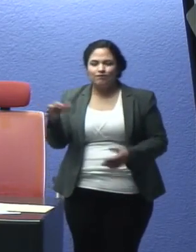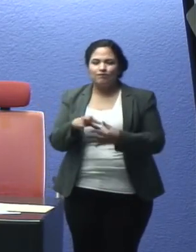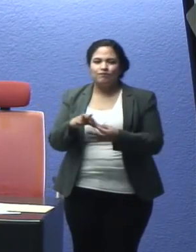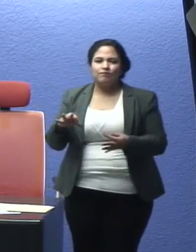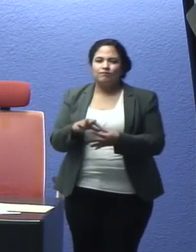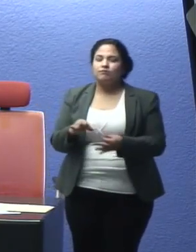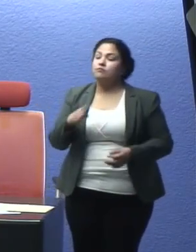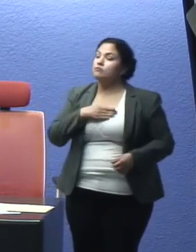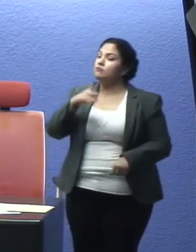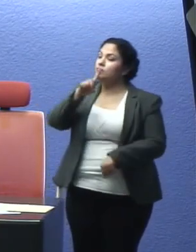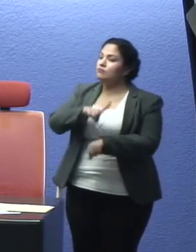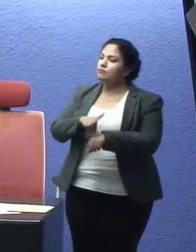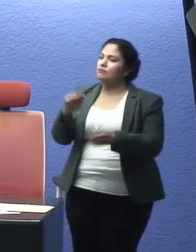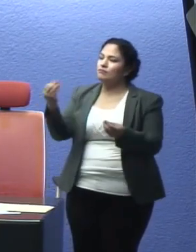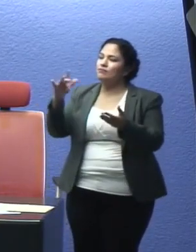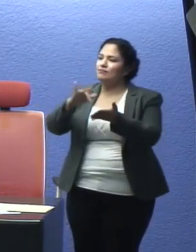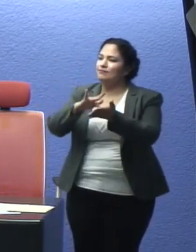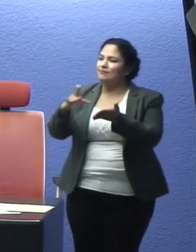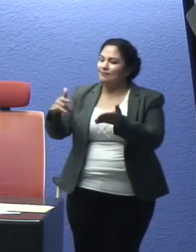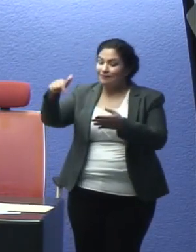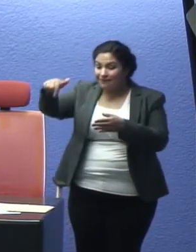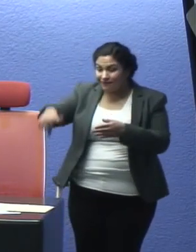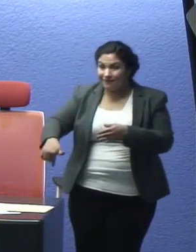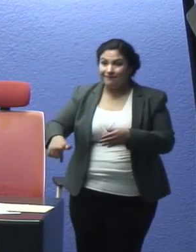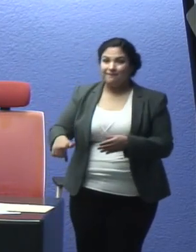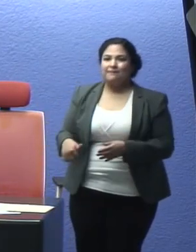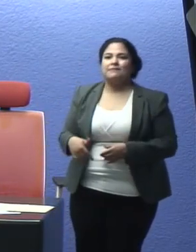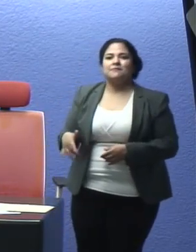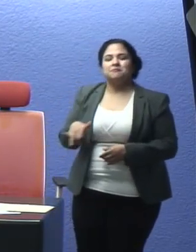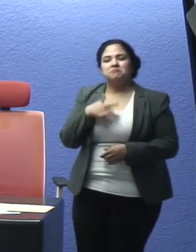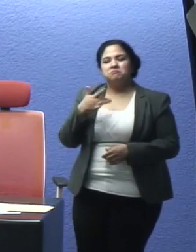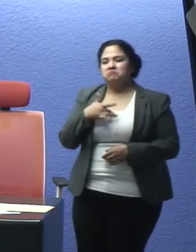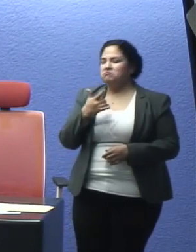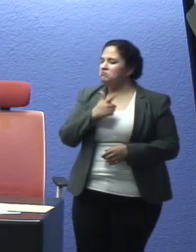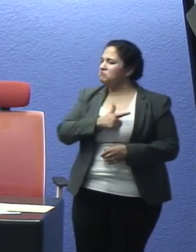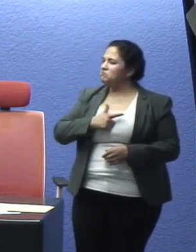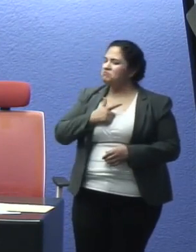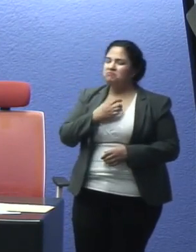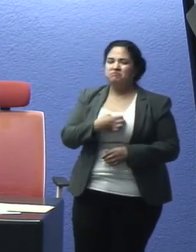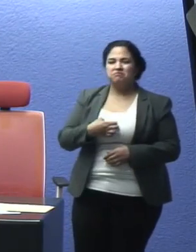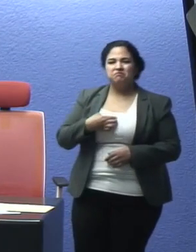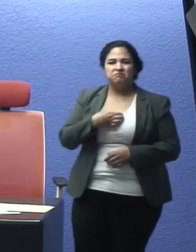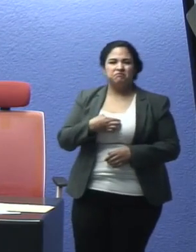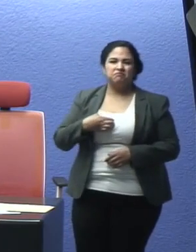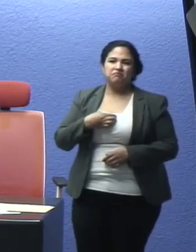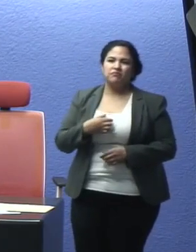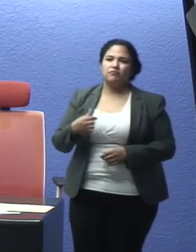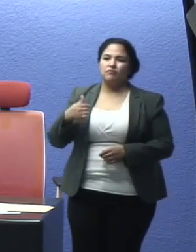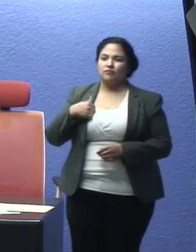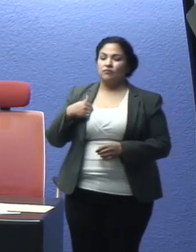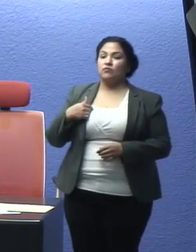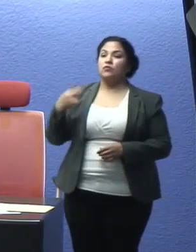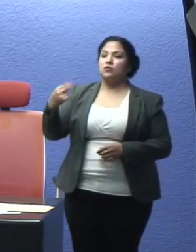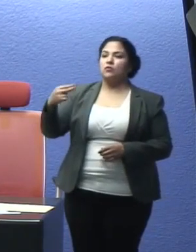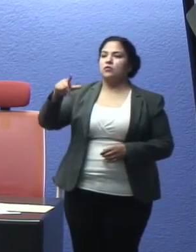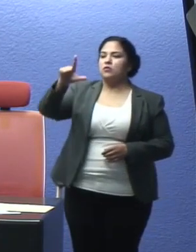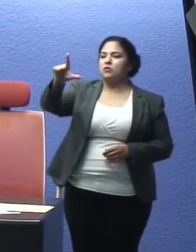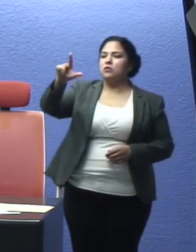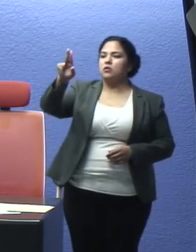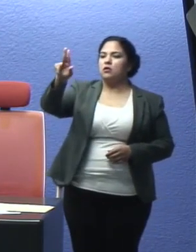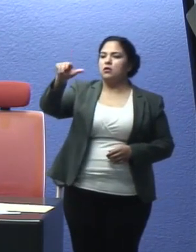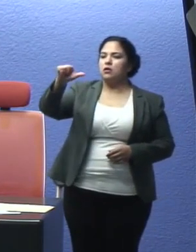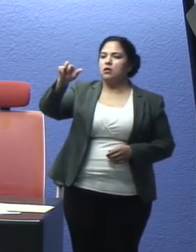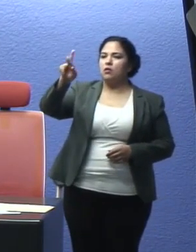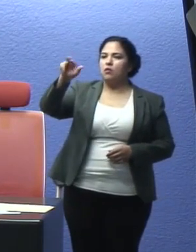Buenos días. Muchas gracias por la actividad. De verdad, para mí ha sido un gusto enorme estar acá. Yo soy Laura Paniagua. Yo